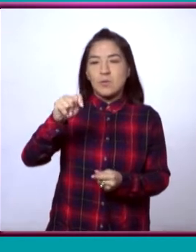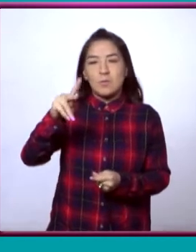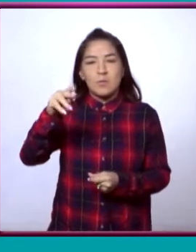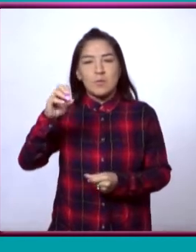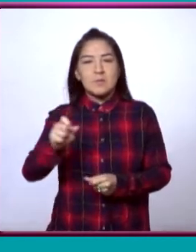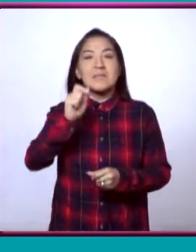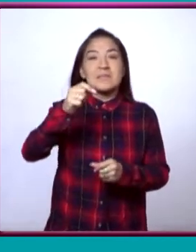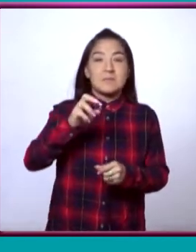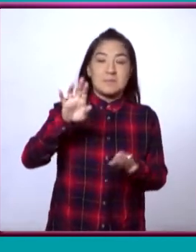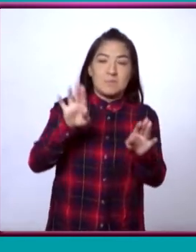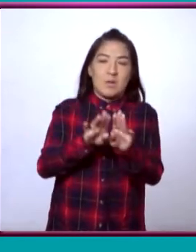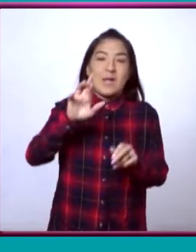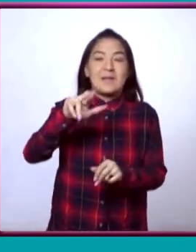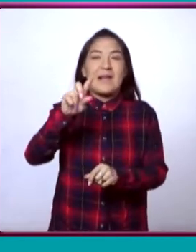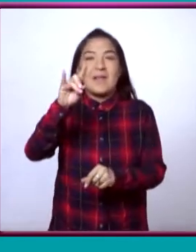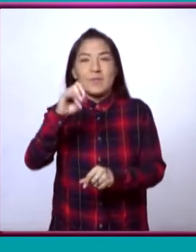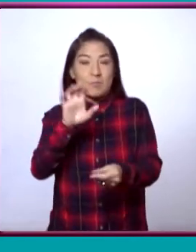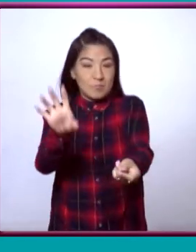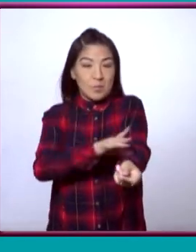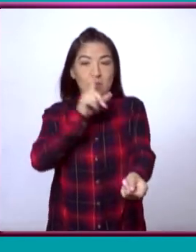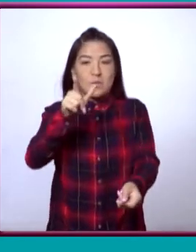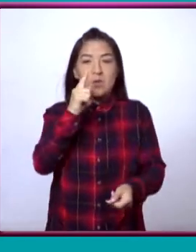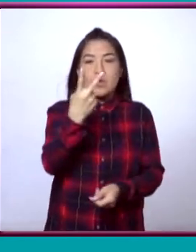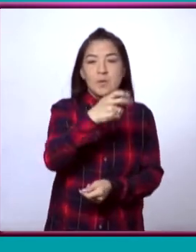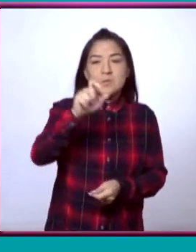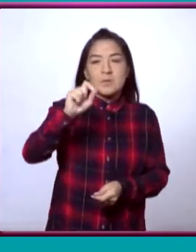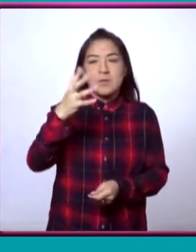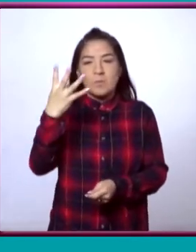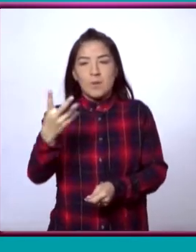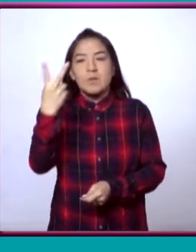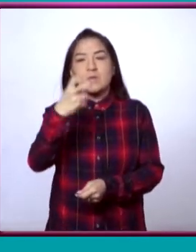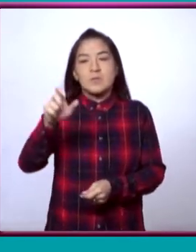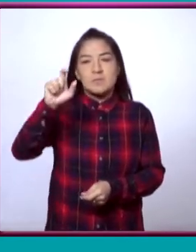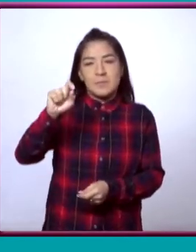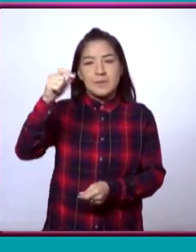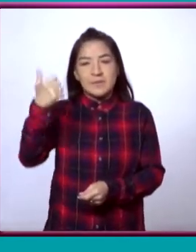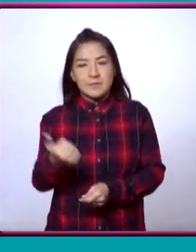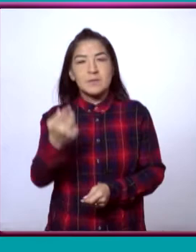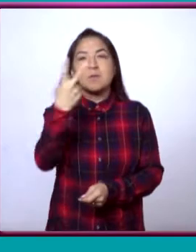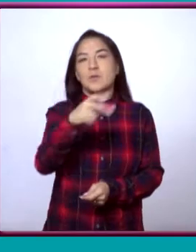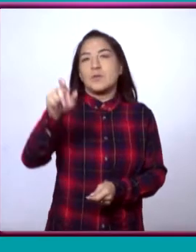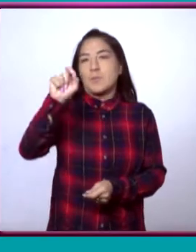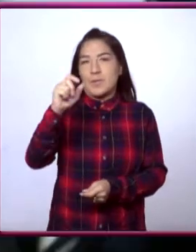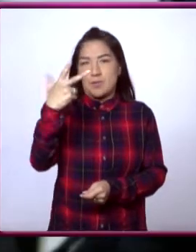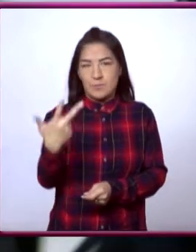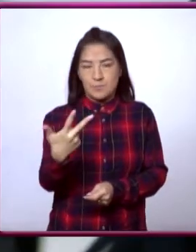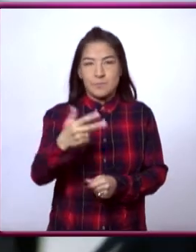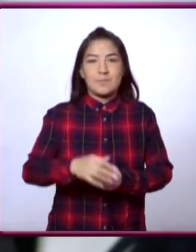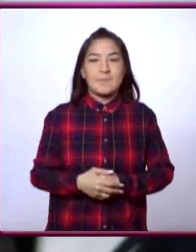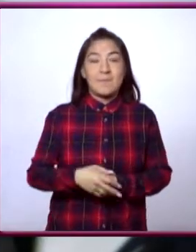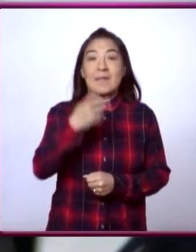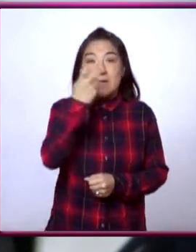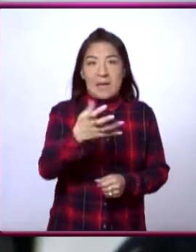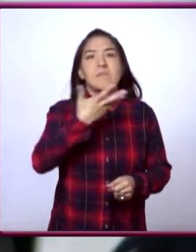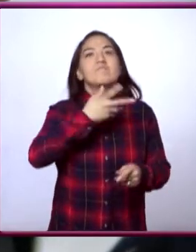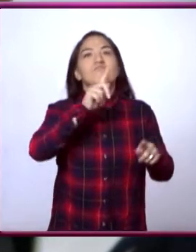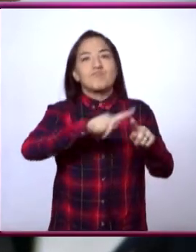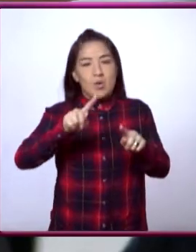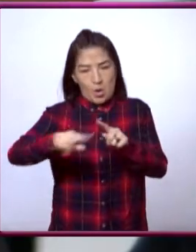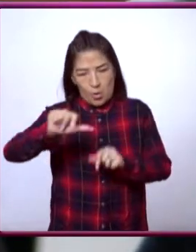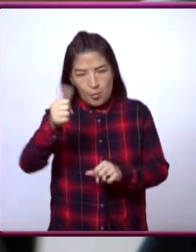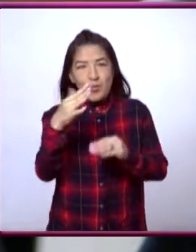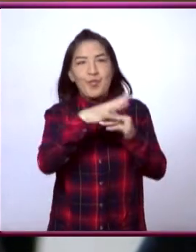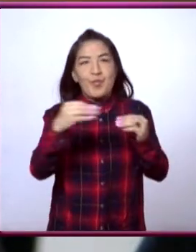radio 224, radio 226 y radio 228. Existen otras frutas